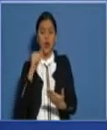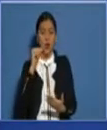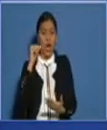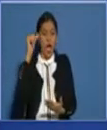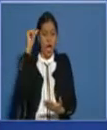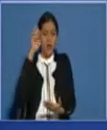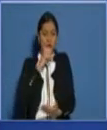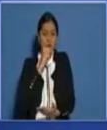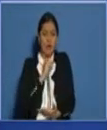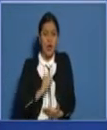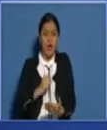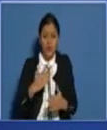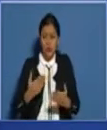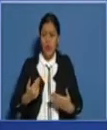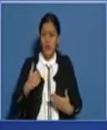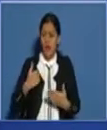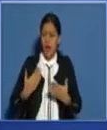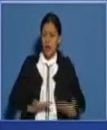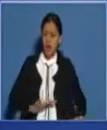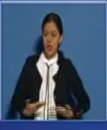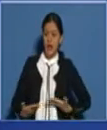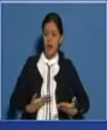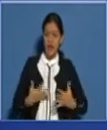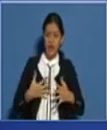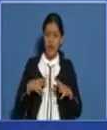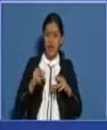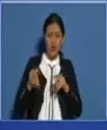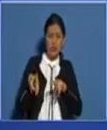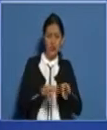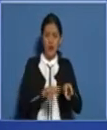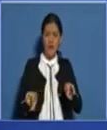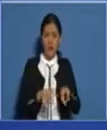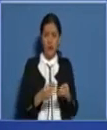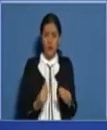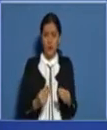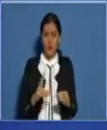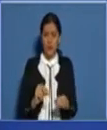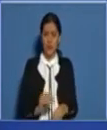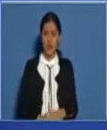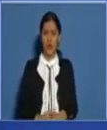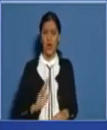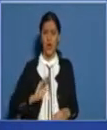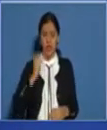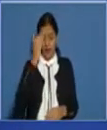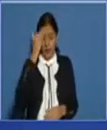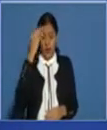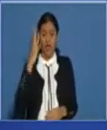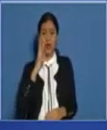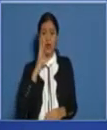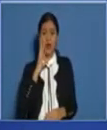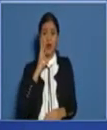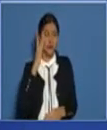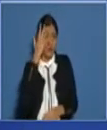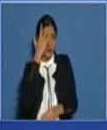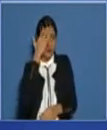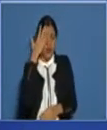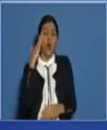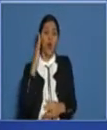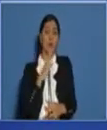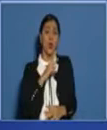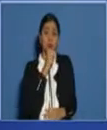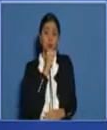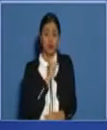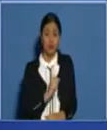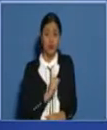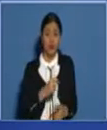la menor movilidad, porque la prioridad es protegerlos. Sabemos que todos estamos preocupados por nuestros adultos mayores, pero lo mejor